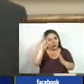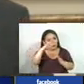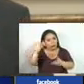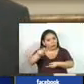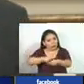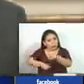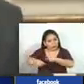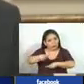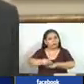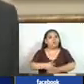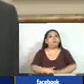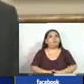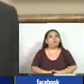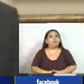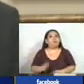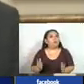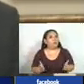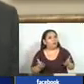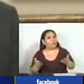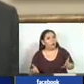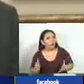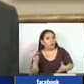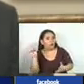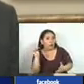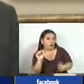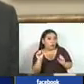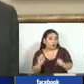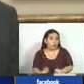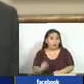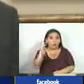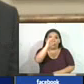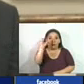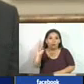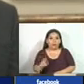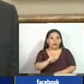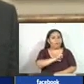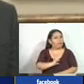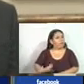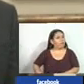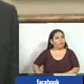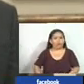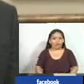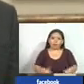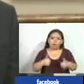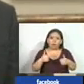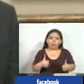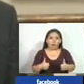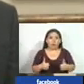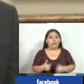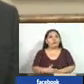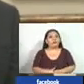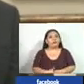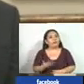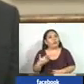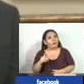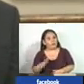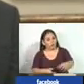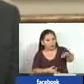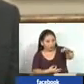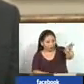Por tanto, este avance histórico para Costa Rica y El Salvador ya que suscribimos un memorándum